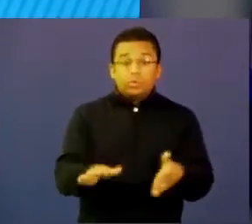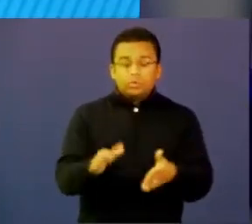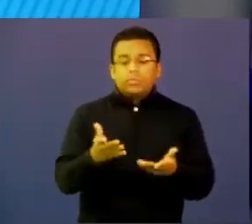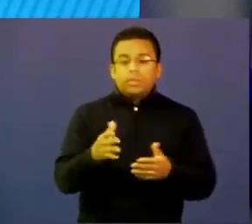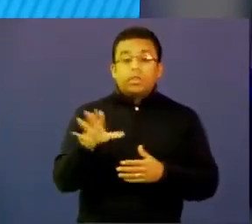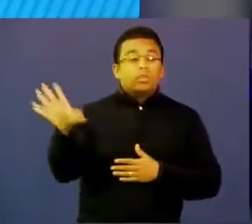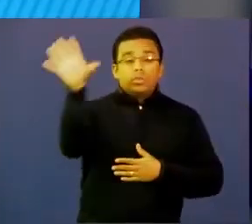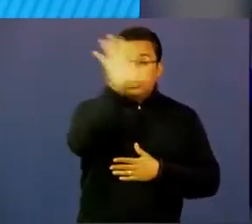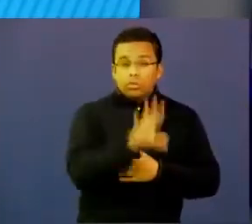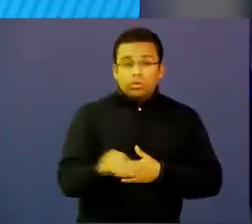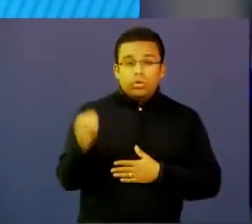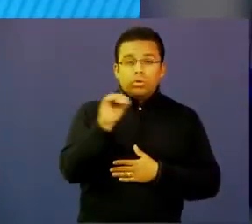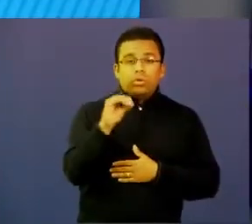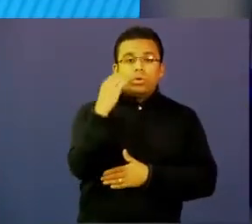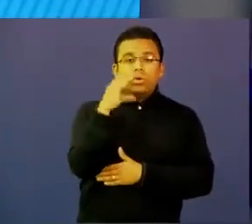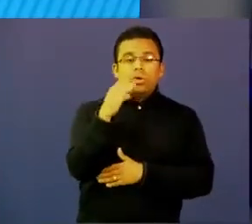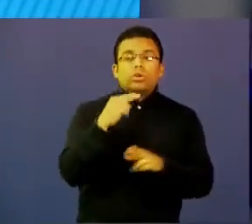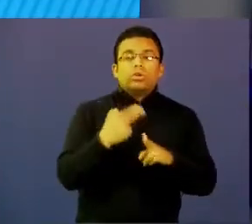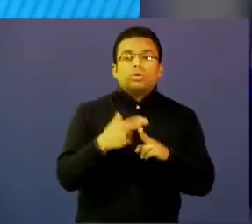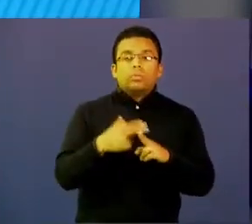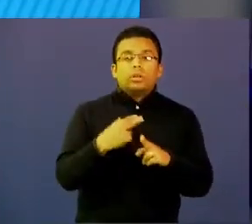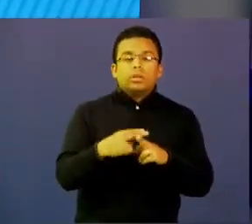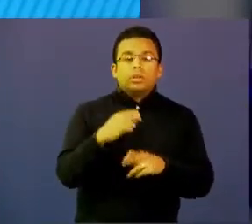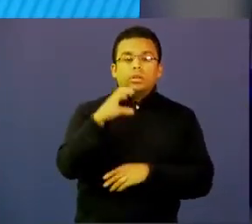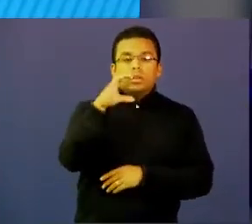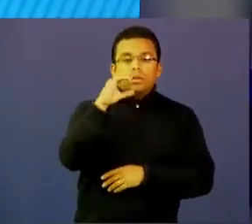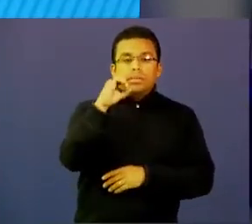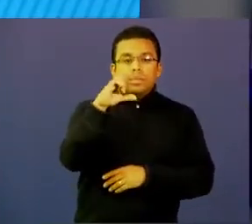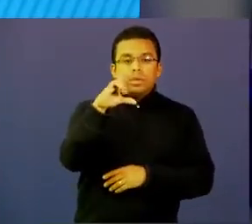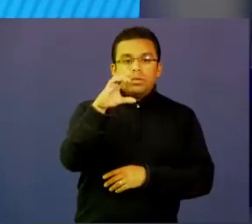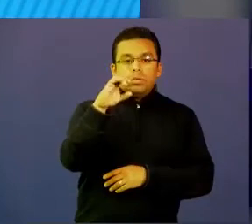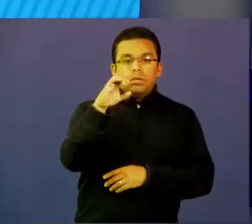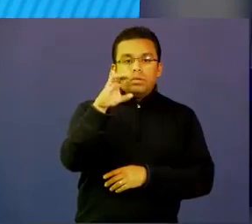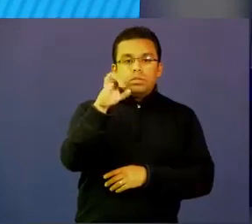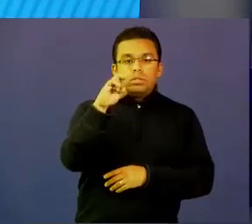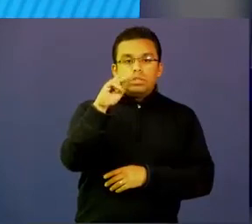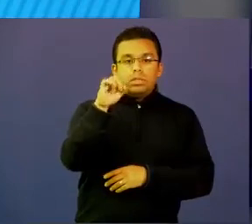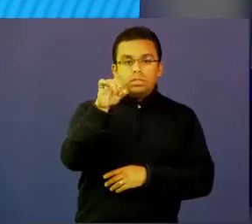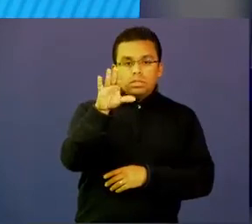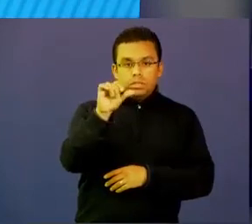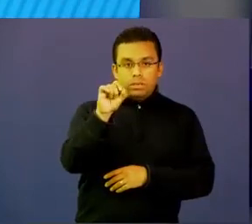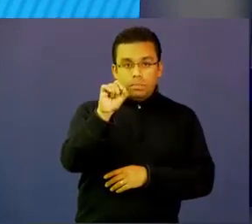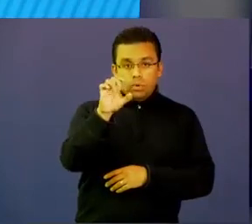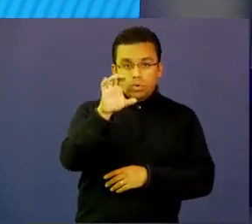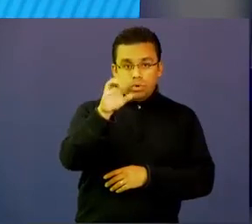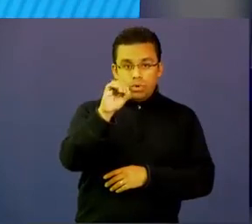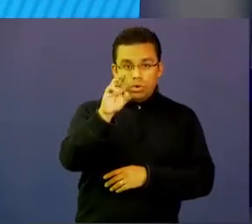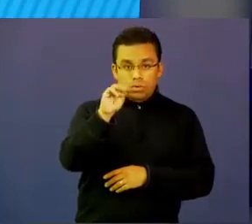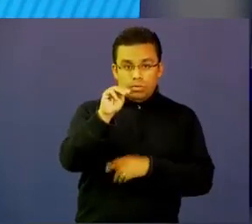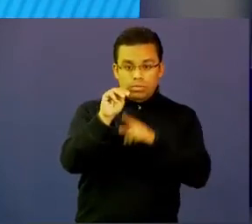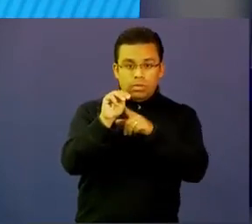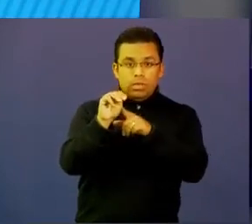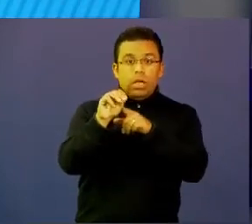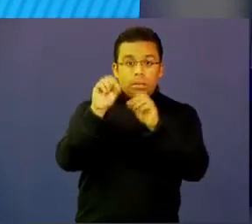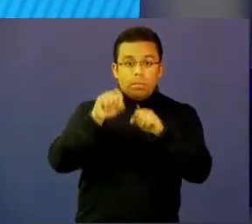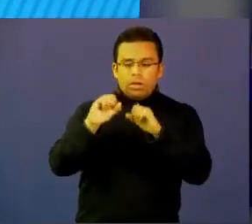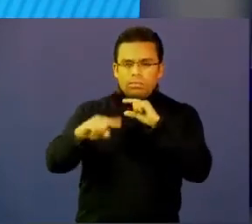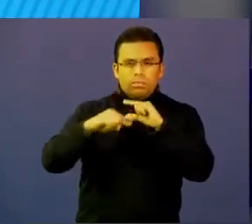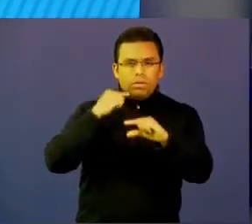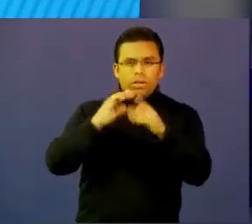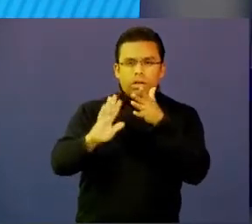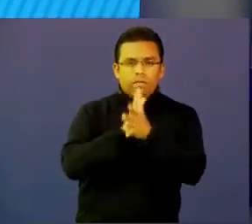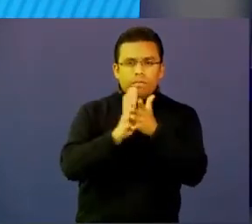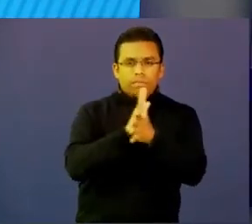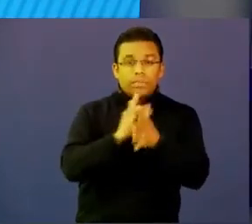país. El concurso se llama conciencia.co, es para que los estudiantes y los colegios nos cuenten buenas prácticas de prevención de ciberacoso.